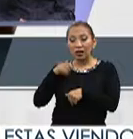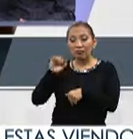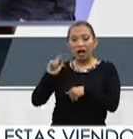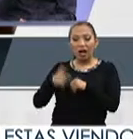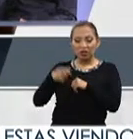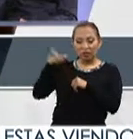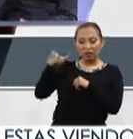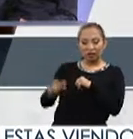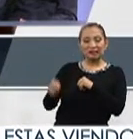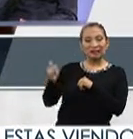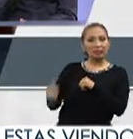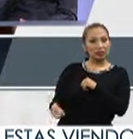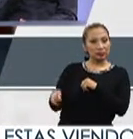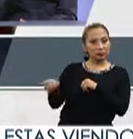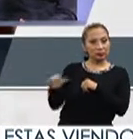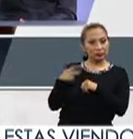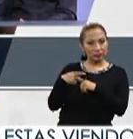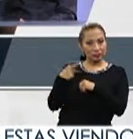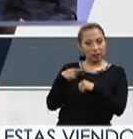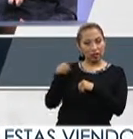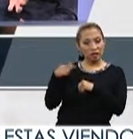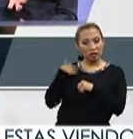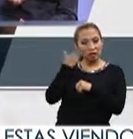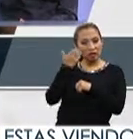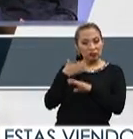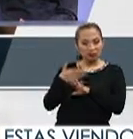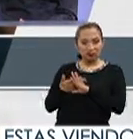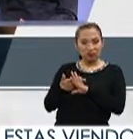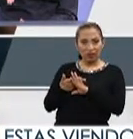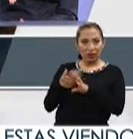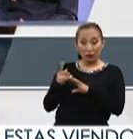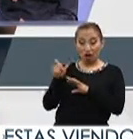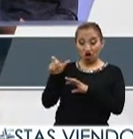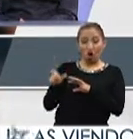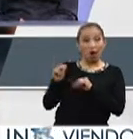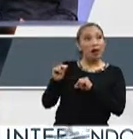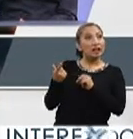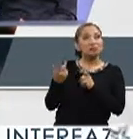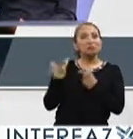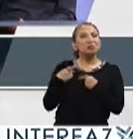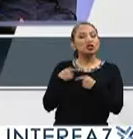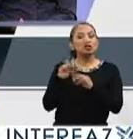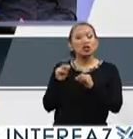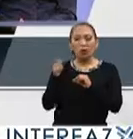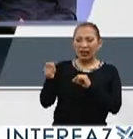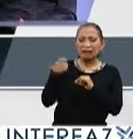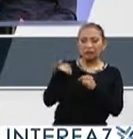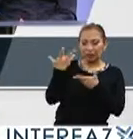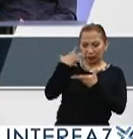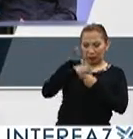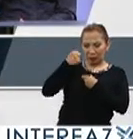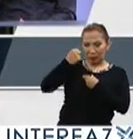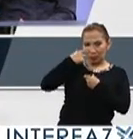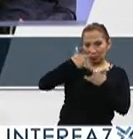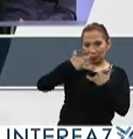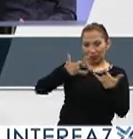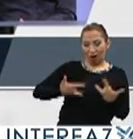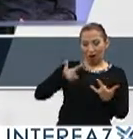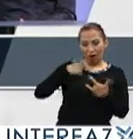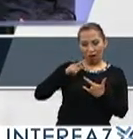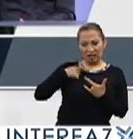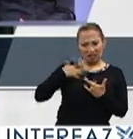me representa esa persona y entonces la quiero atacar, pero no porque es la persona en sí, sino porque algo me representa de mi propia historia,